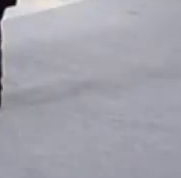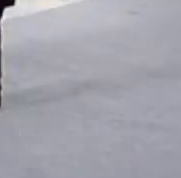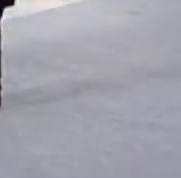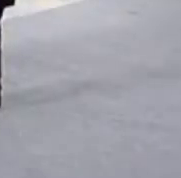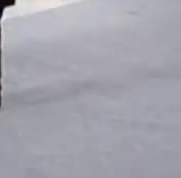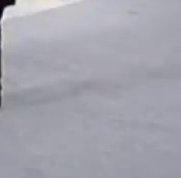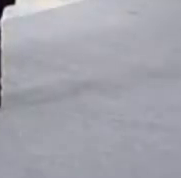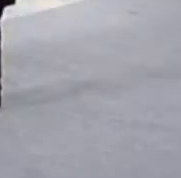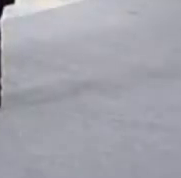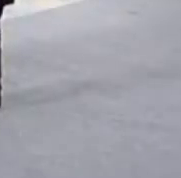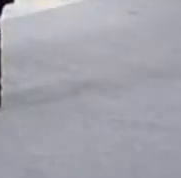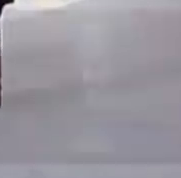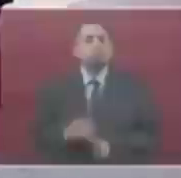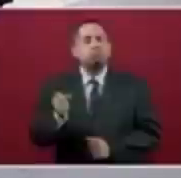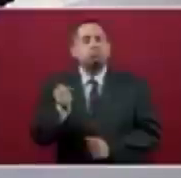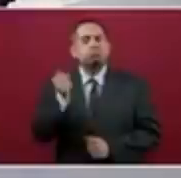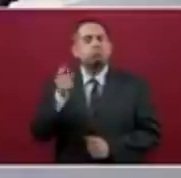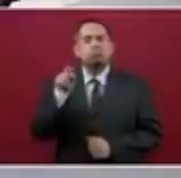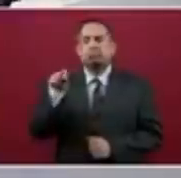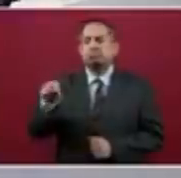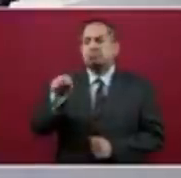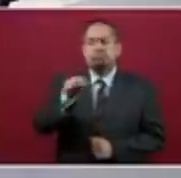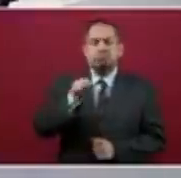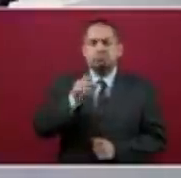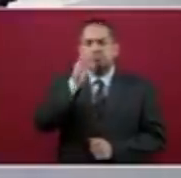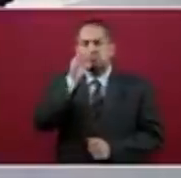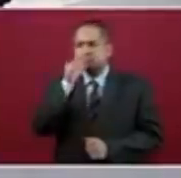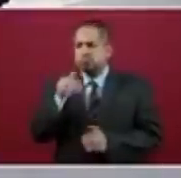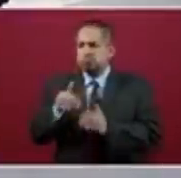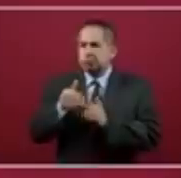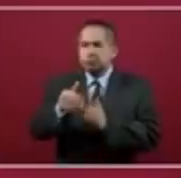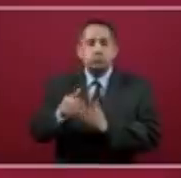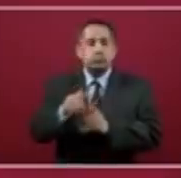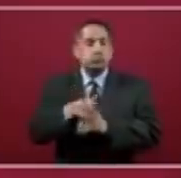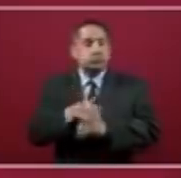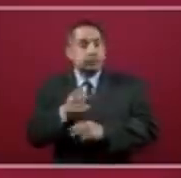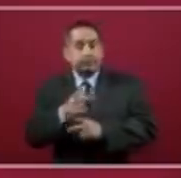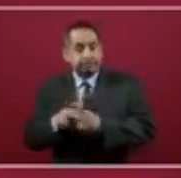porque se produce la leche